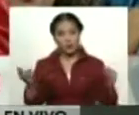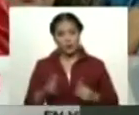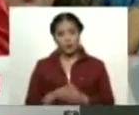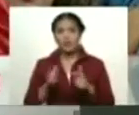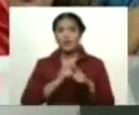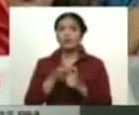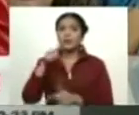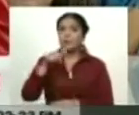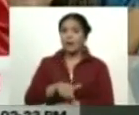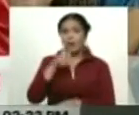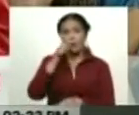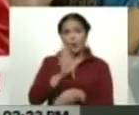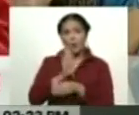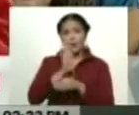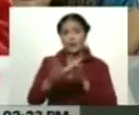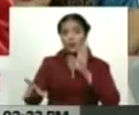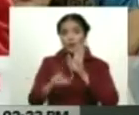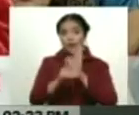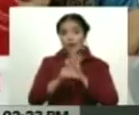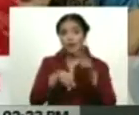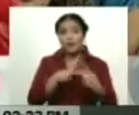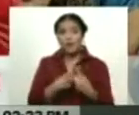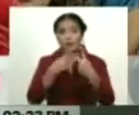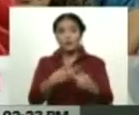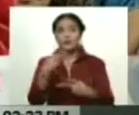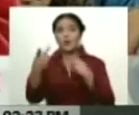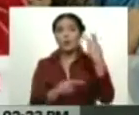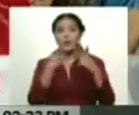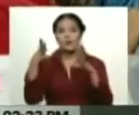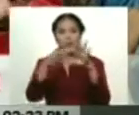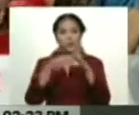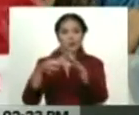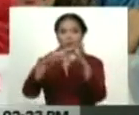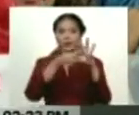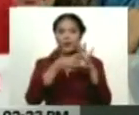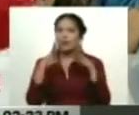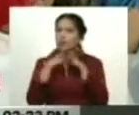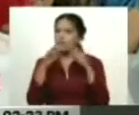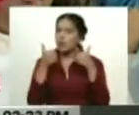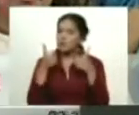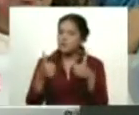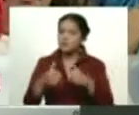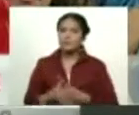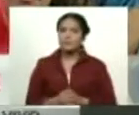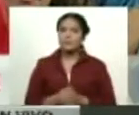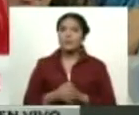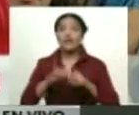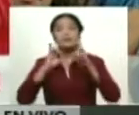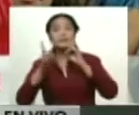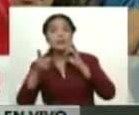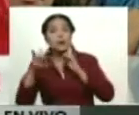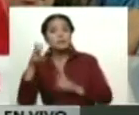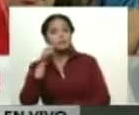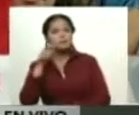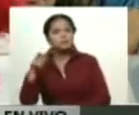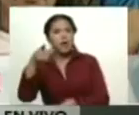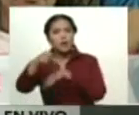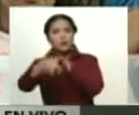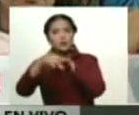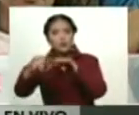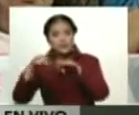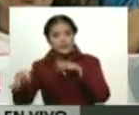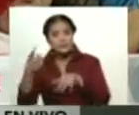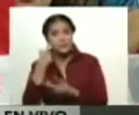sido para resguardar sus derechos a la voluntad política, a la soberanía. Eso ha funcionado muy bien. Llamen por teléfono para que ustedes vean a su municipio